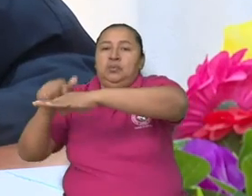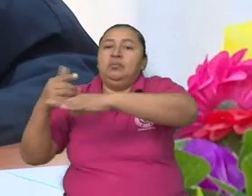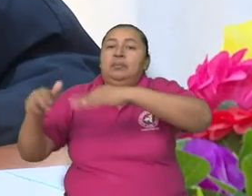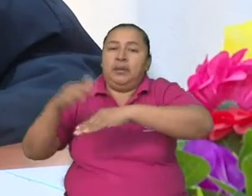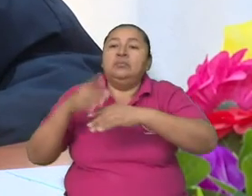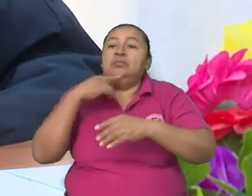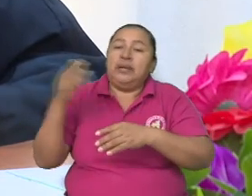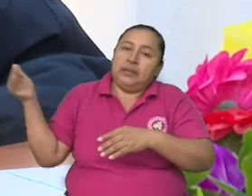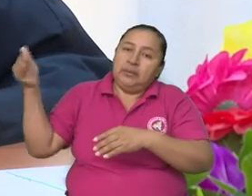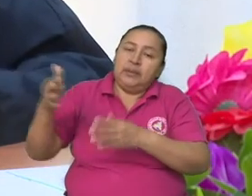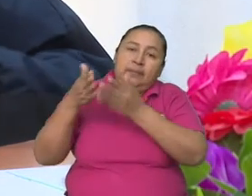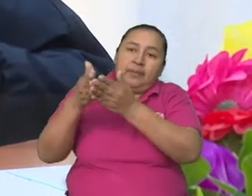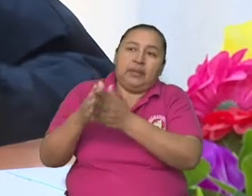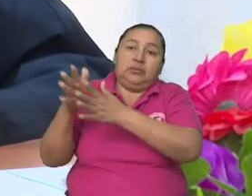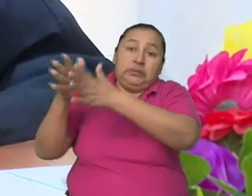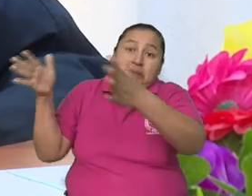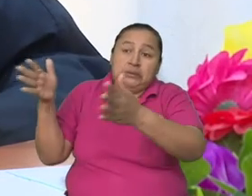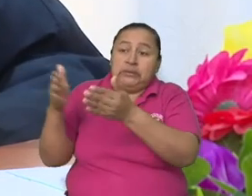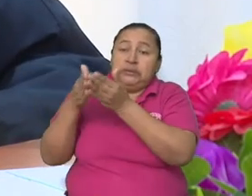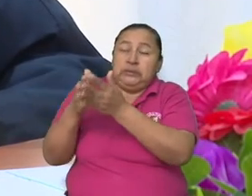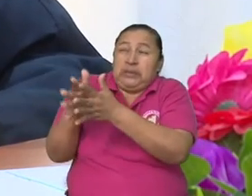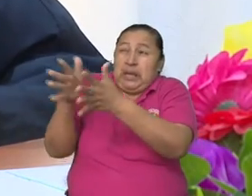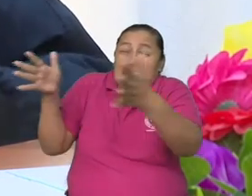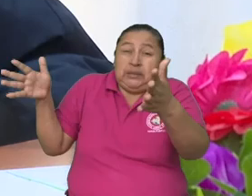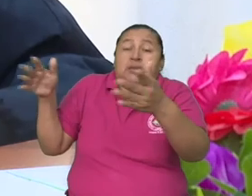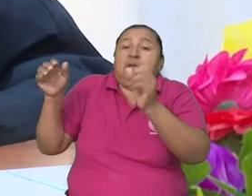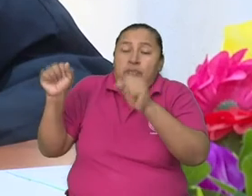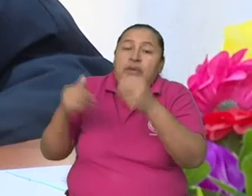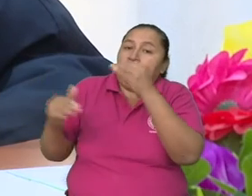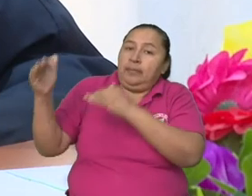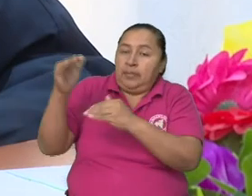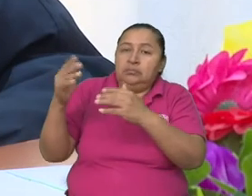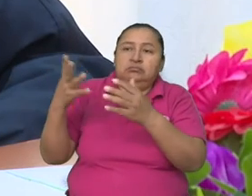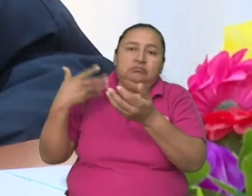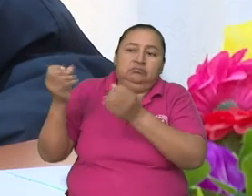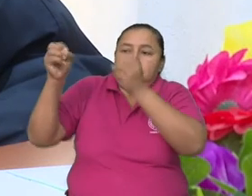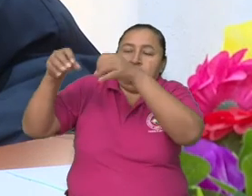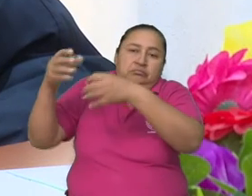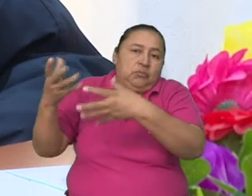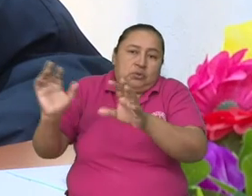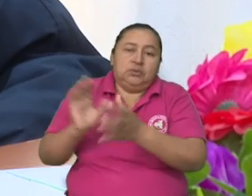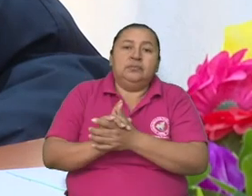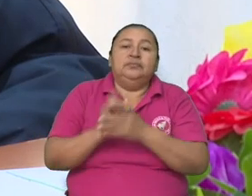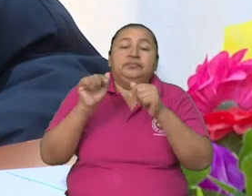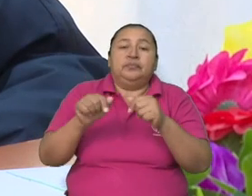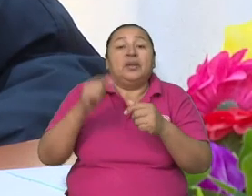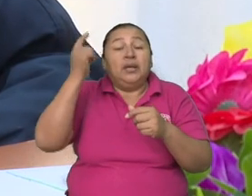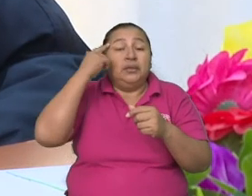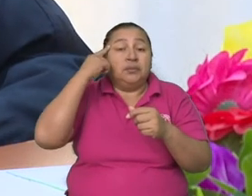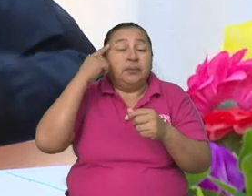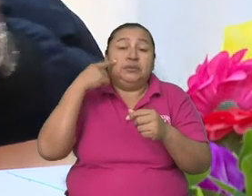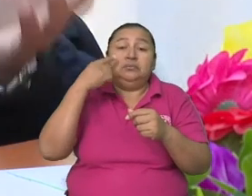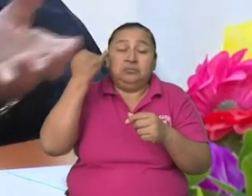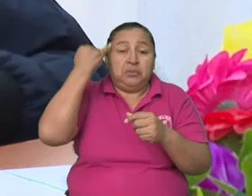post-Panamá, que vengan barcos de mayor calado y que traigan mayor cantidad de carga. Esa es la